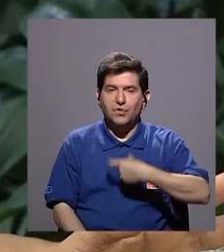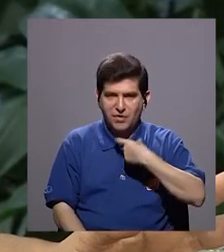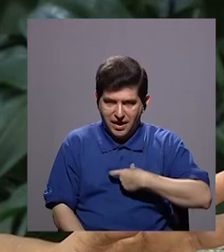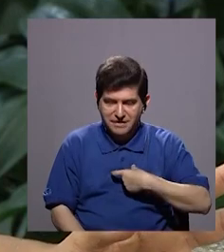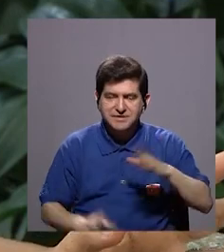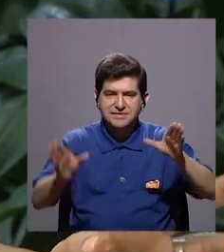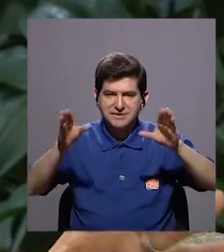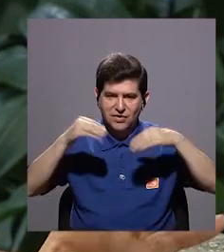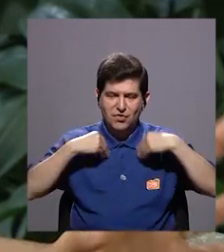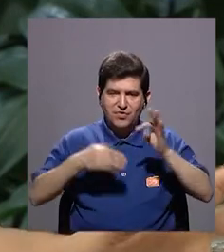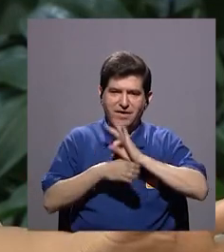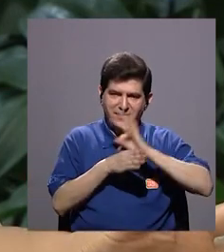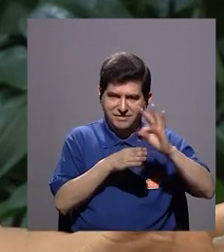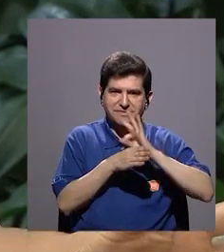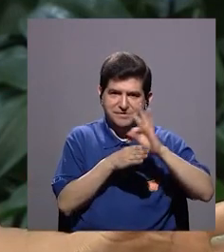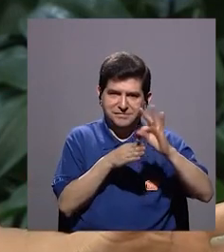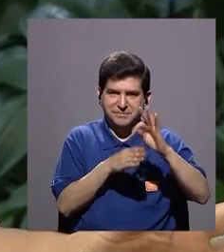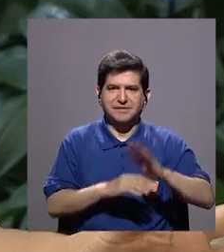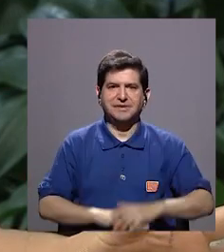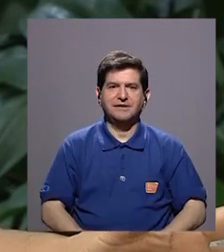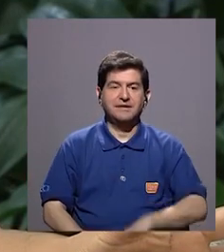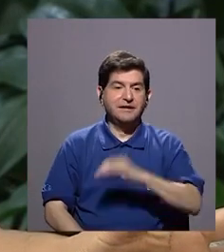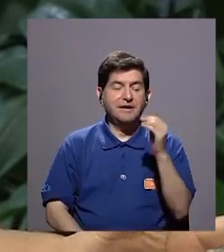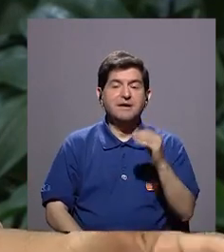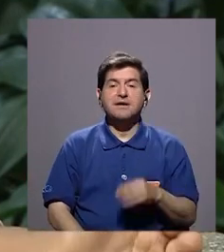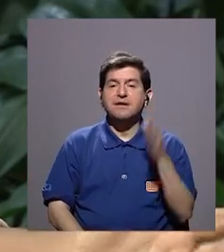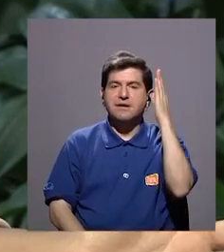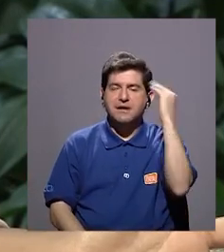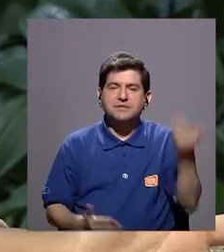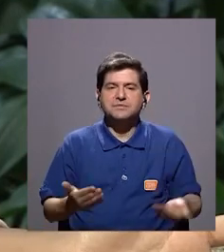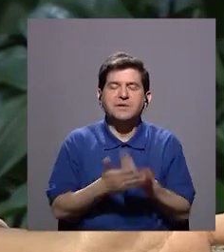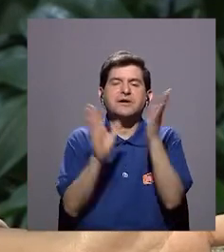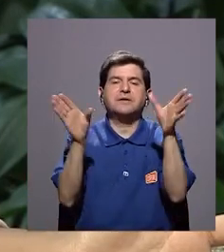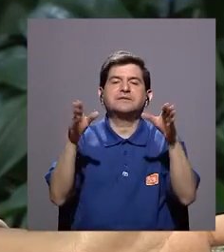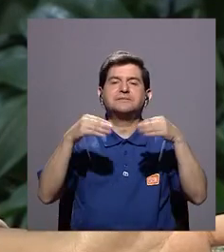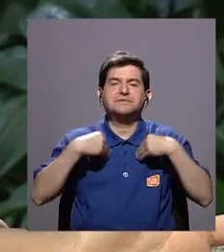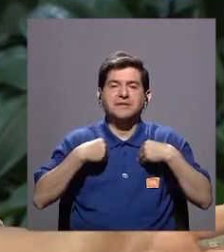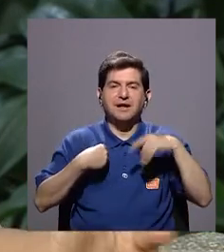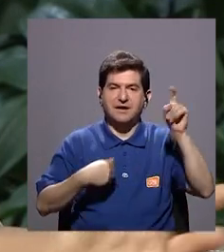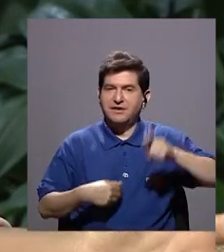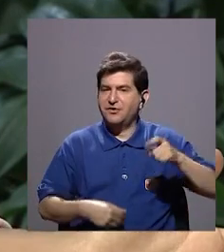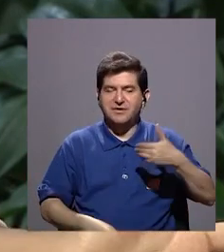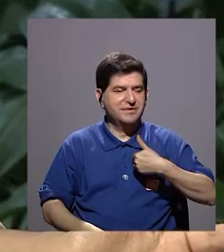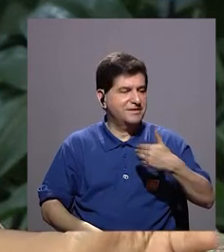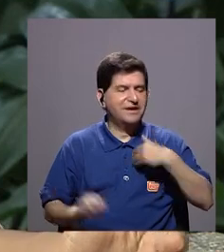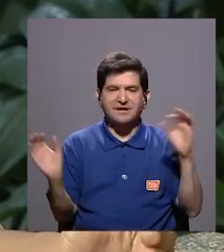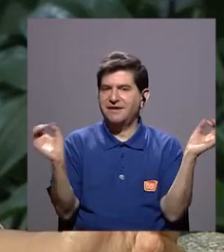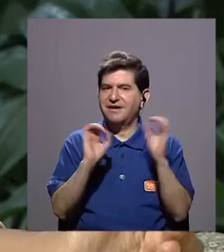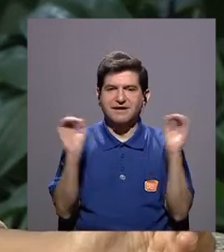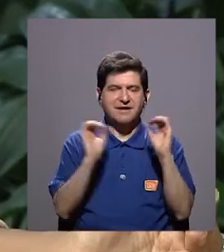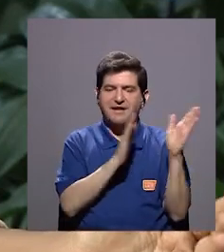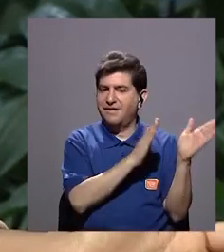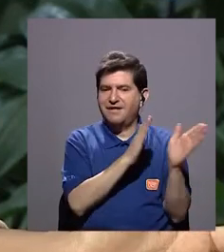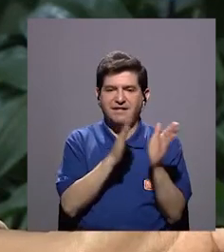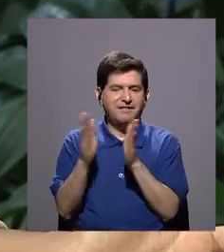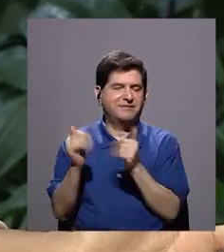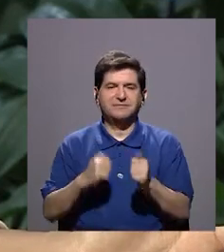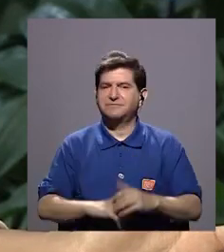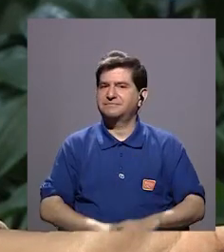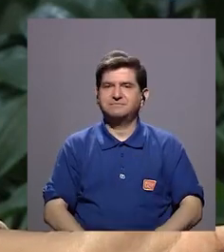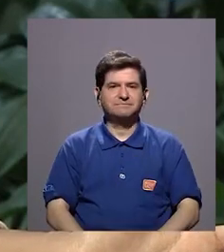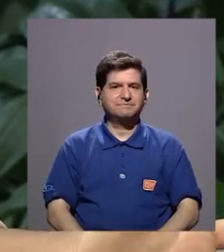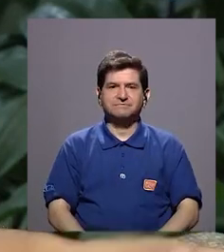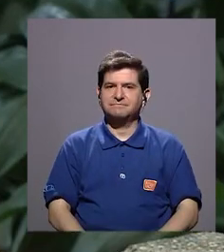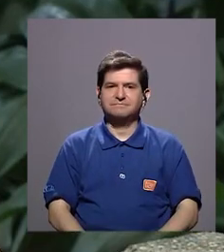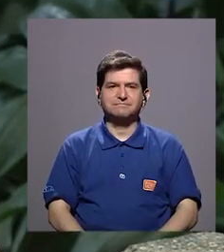ganas de recibir el tratamiento y experimentar algo nuevo. No necesita tener ninguna preparación